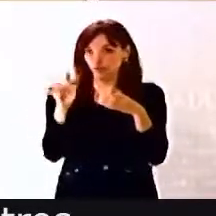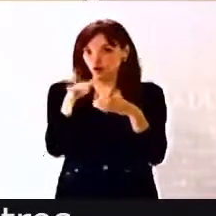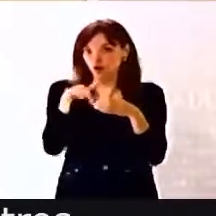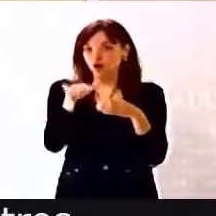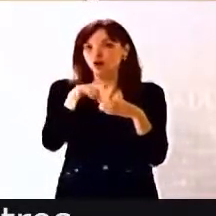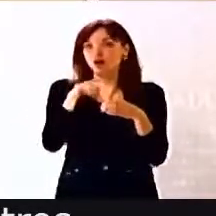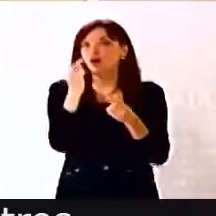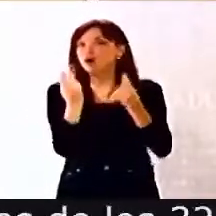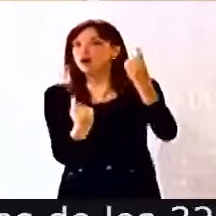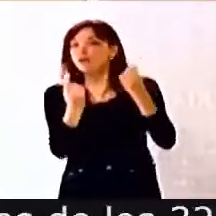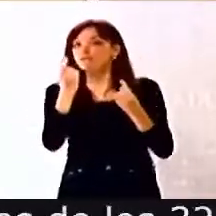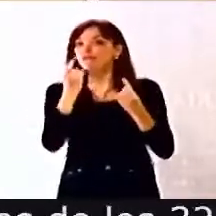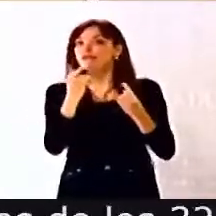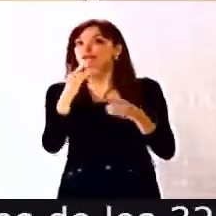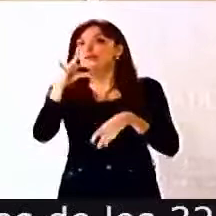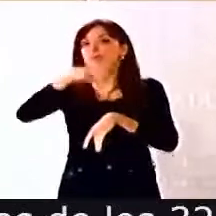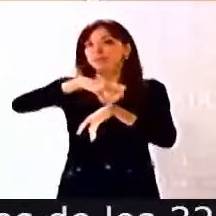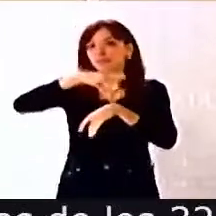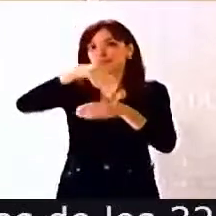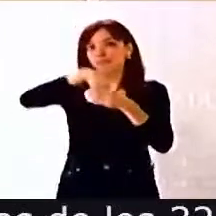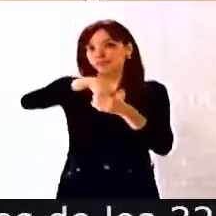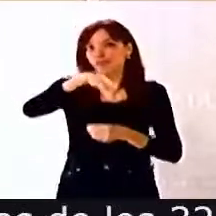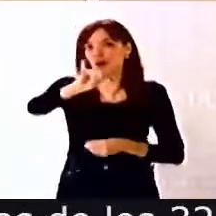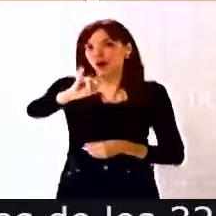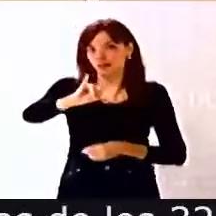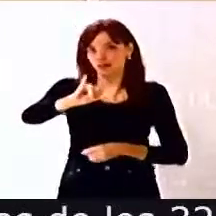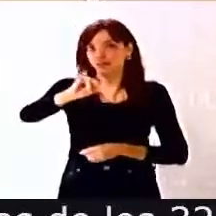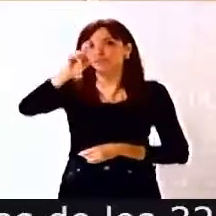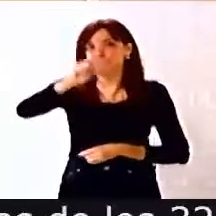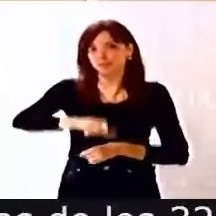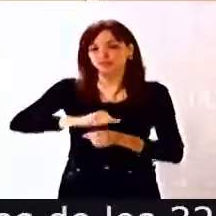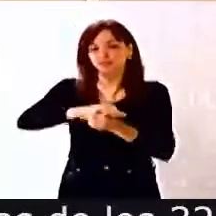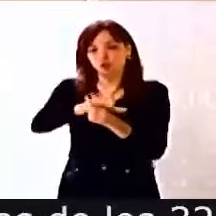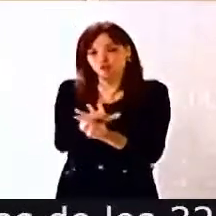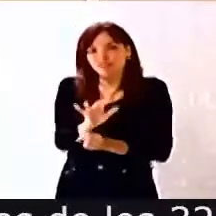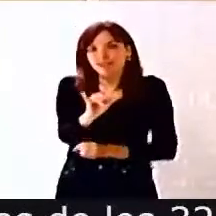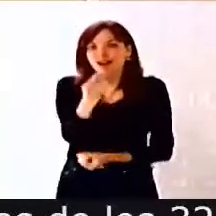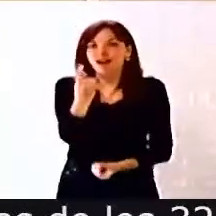tendrían algún residente positivo en COVID-19,